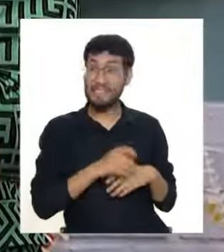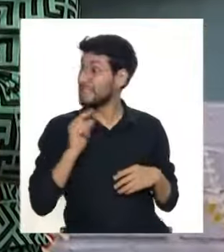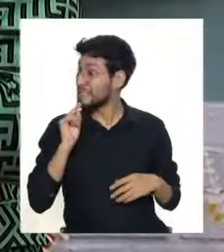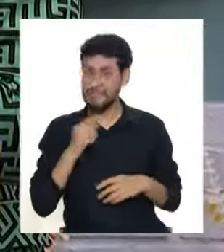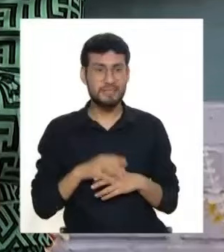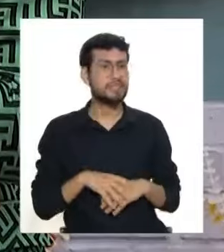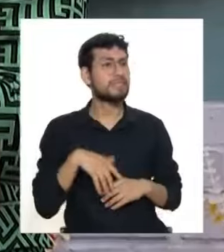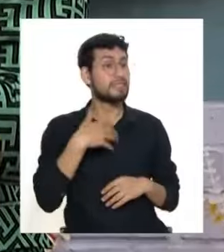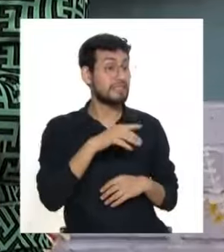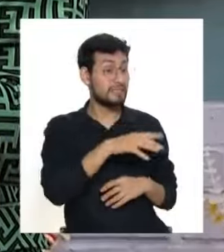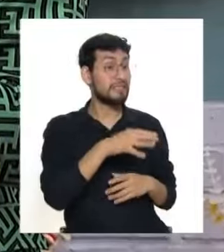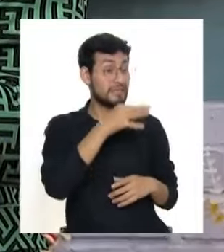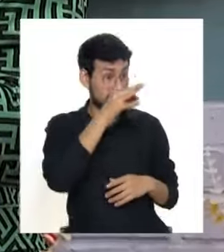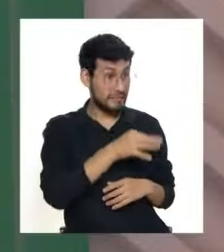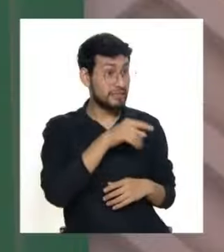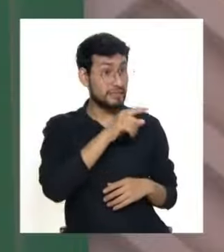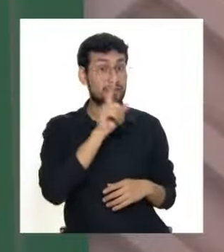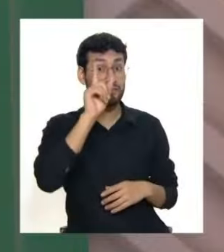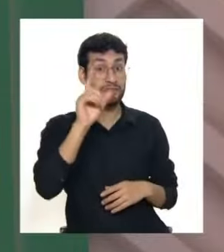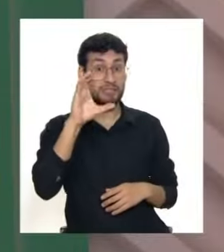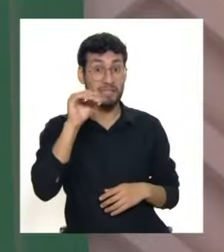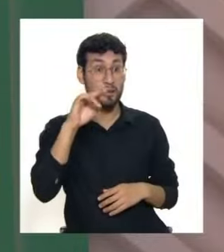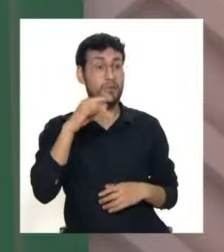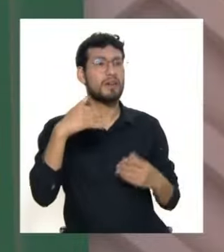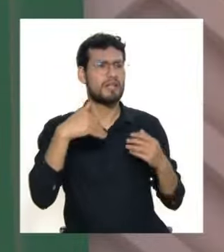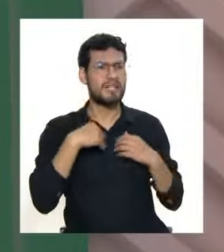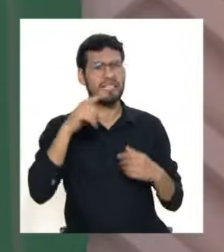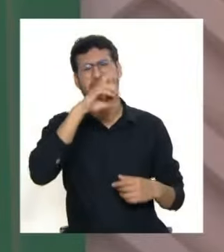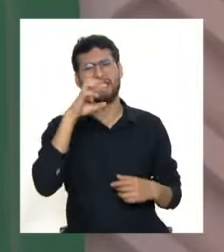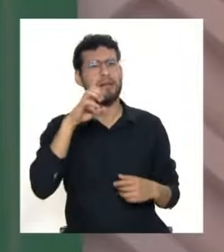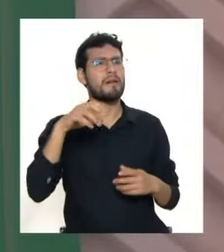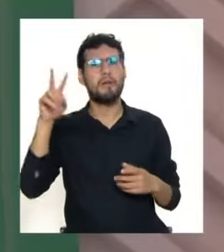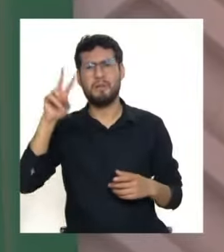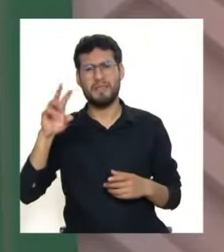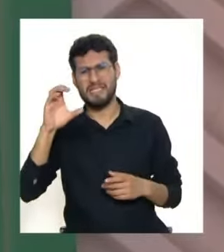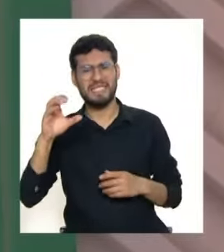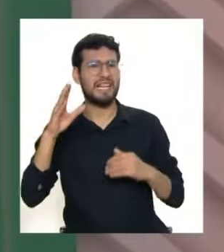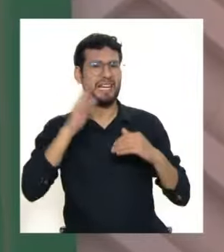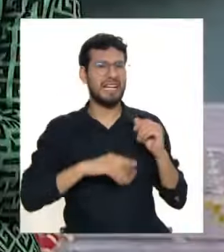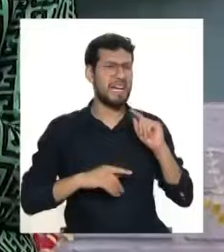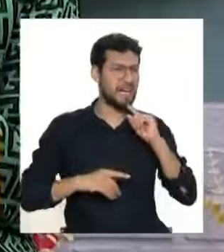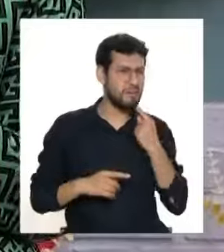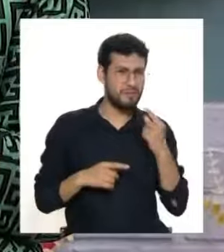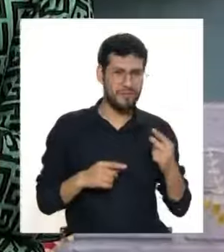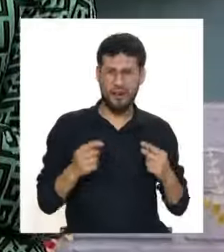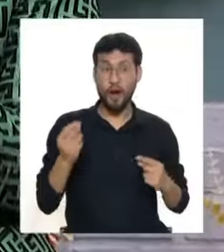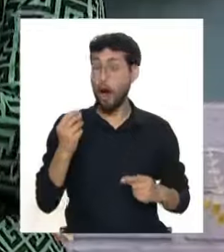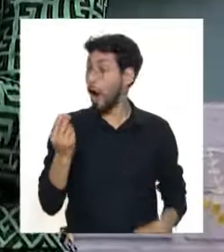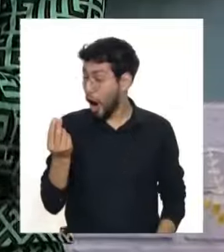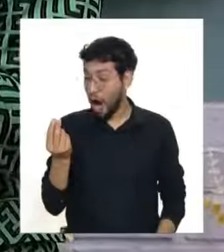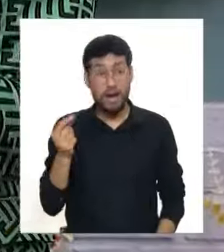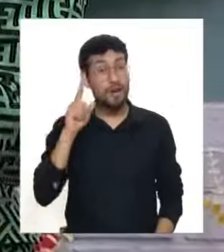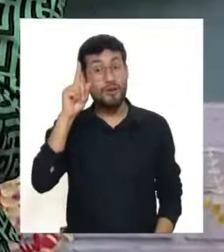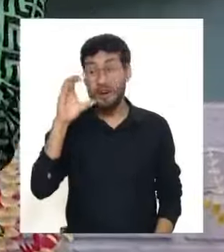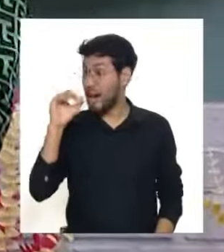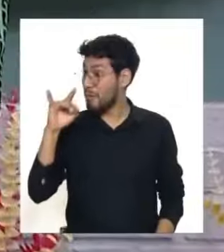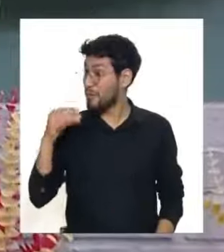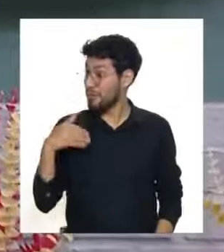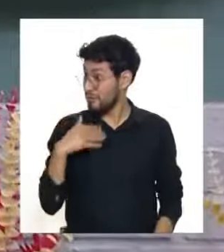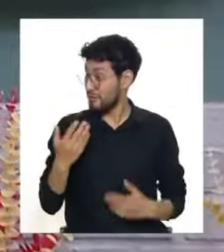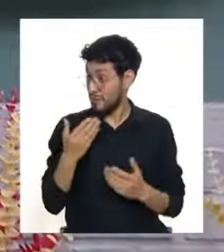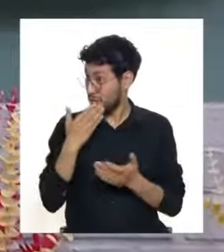tan ácido? Tan ácido. Te digo que en realidad un camu camu tiene 100 veces más vitamina C que un limón. ¿En serio? O sea, ¿y con un camu camu también tengo